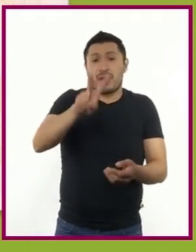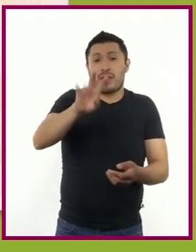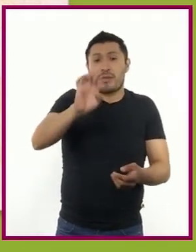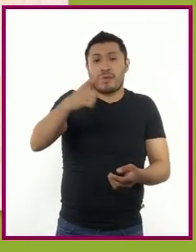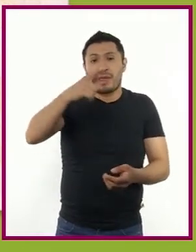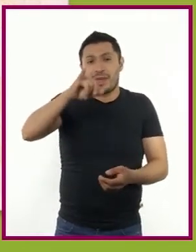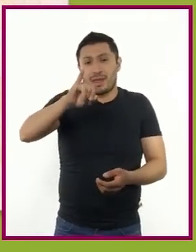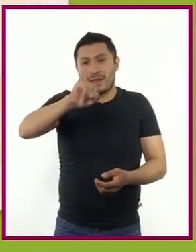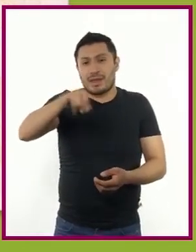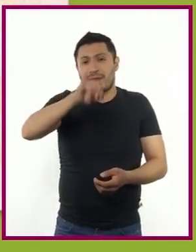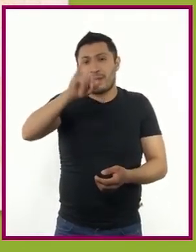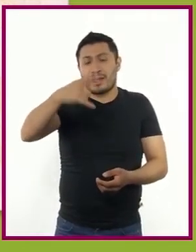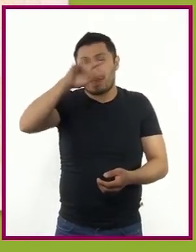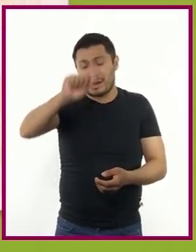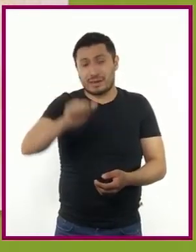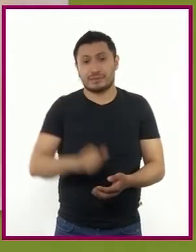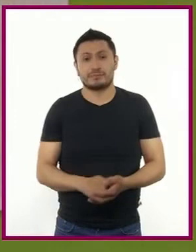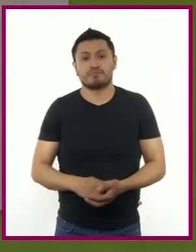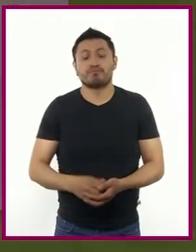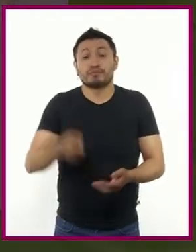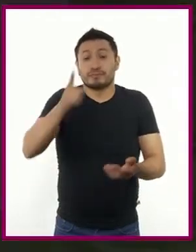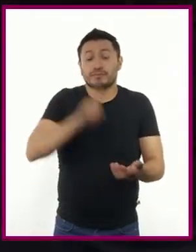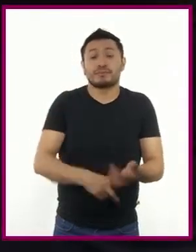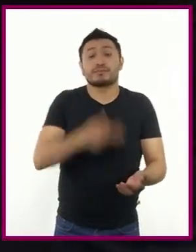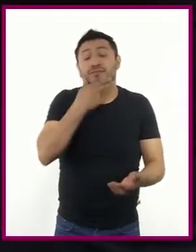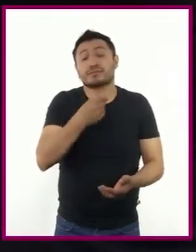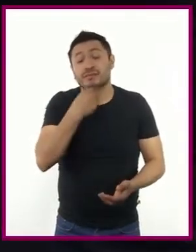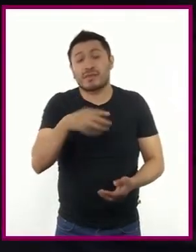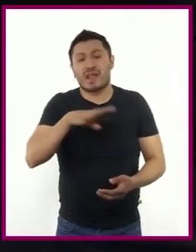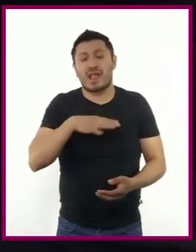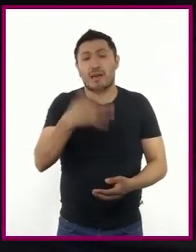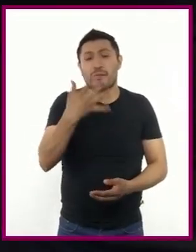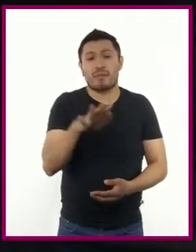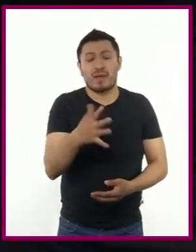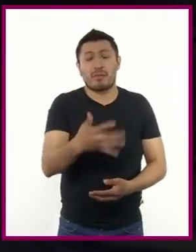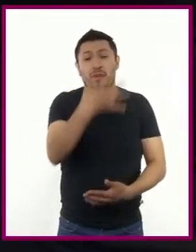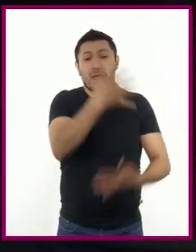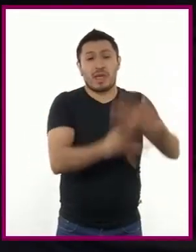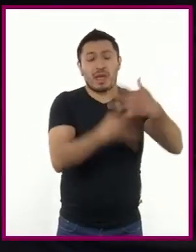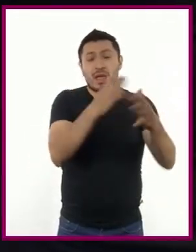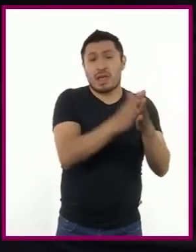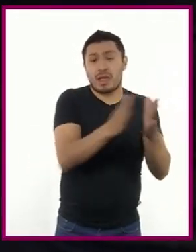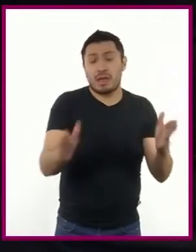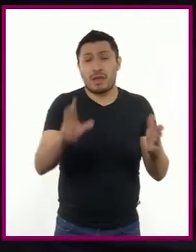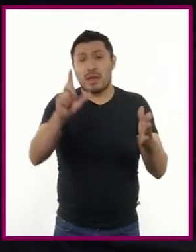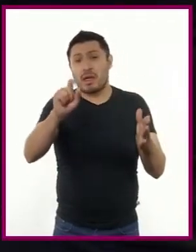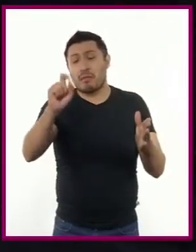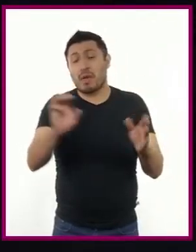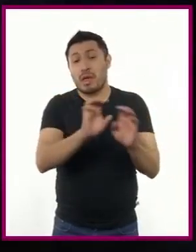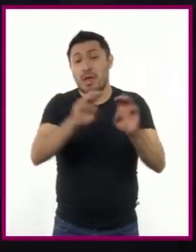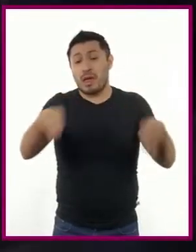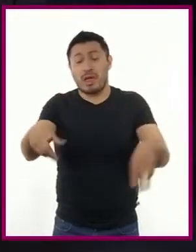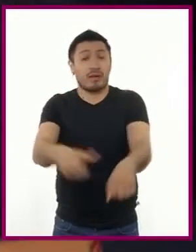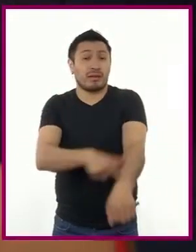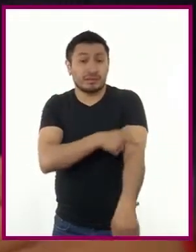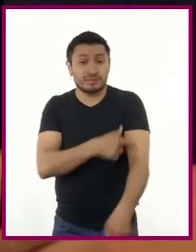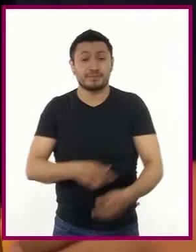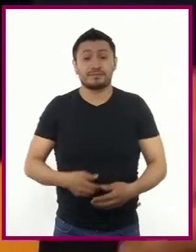uretral. En el hombre, la uretra mide de 15 a 20 centímetros de longitud.